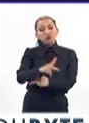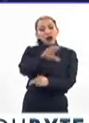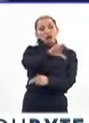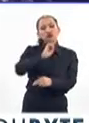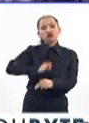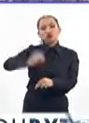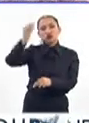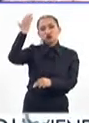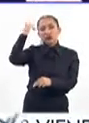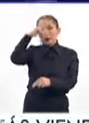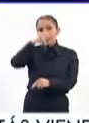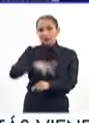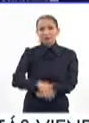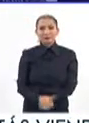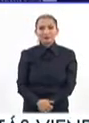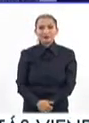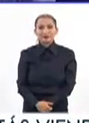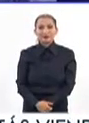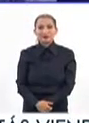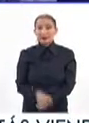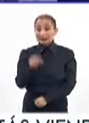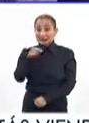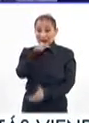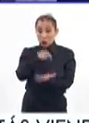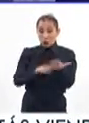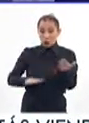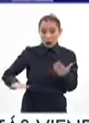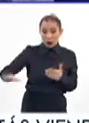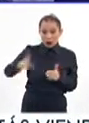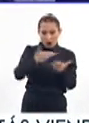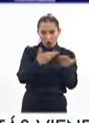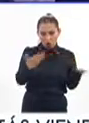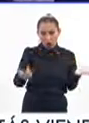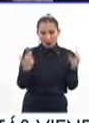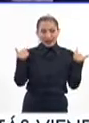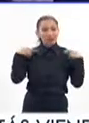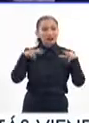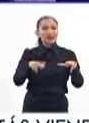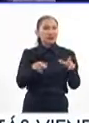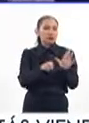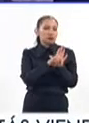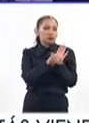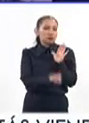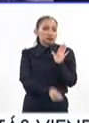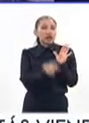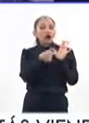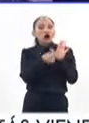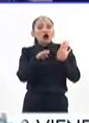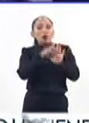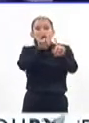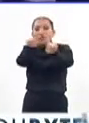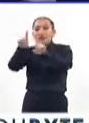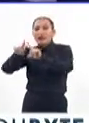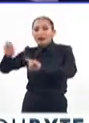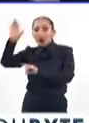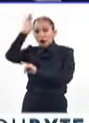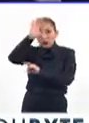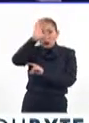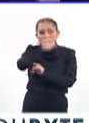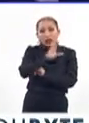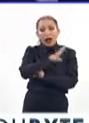pueblos indígenas de México. En esta zona que hoy se ve representada también como diversidad